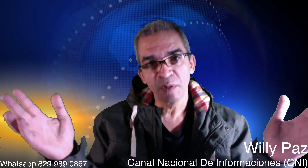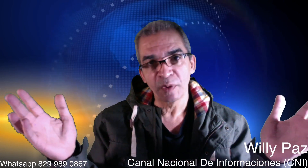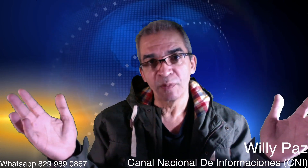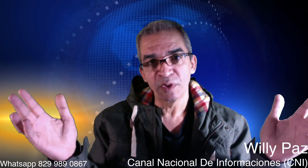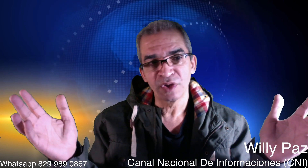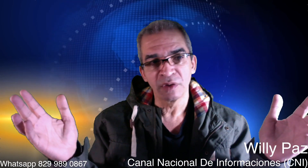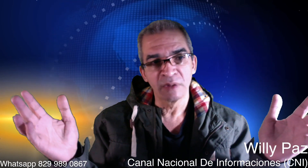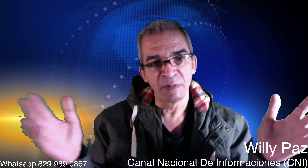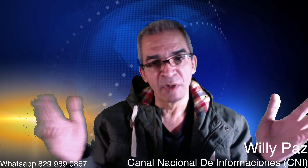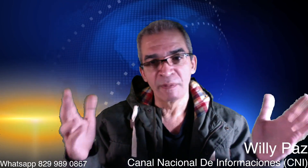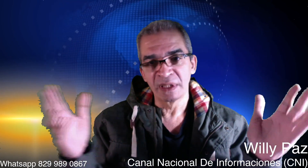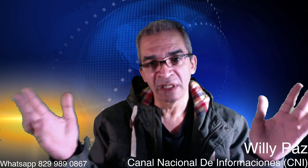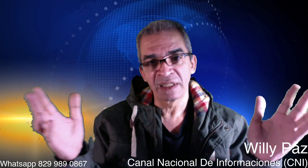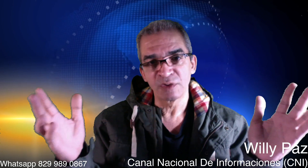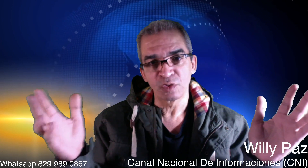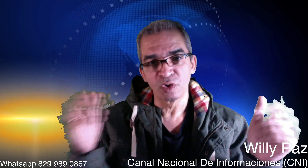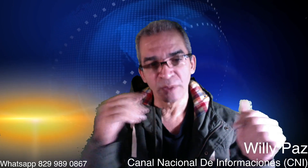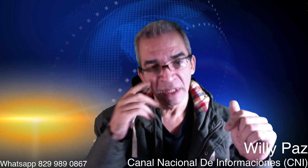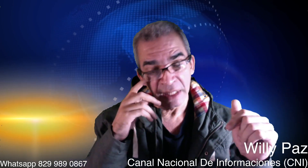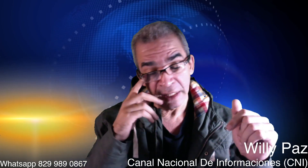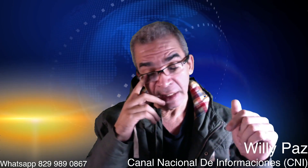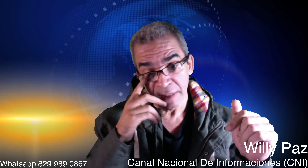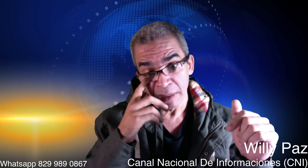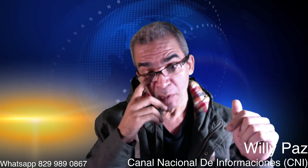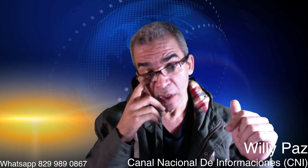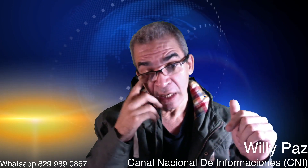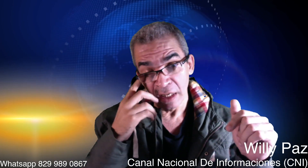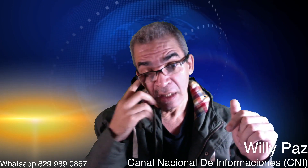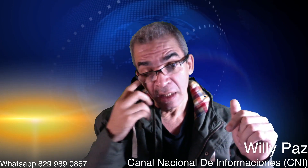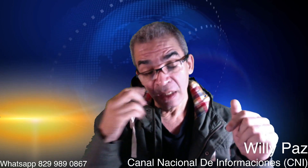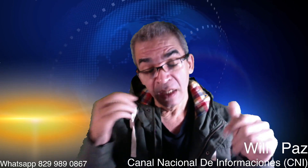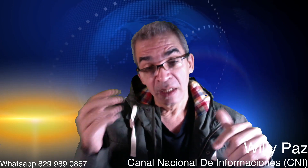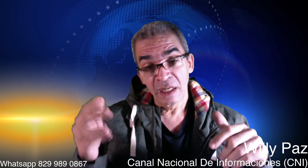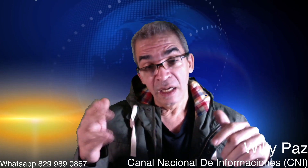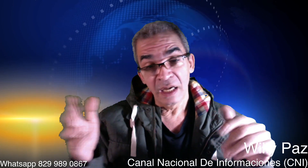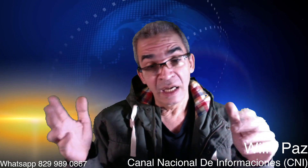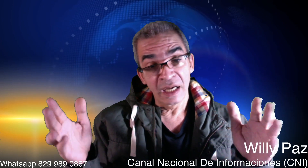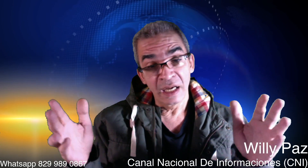Es como a propósito, vamos a mantener en zozobra a la gente y vamos